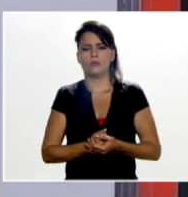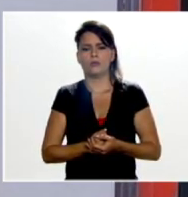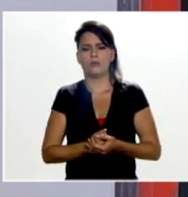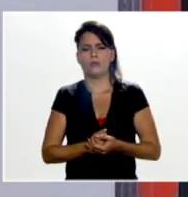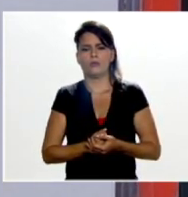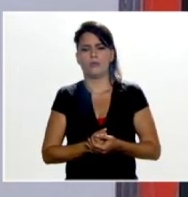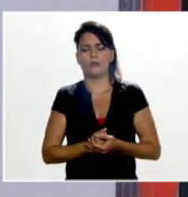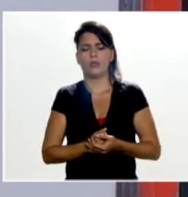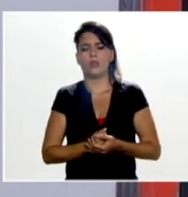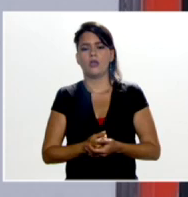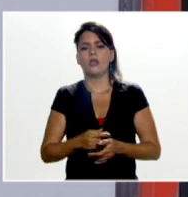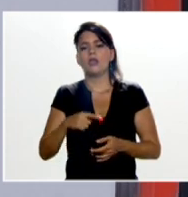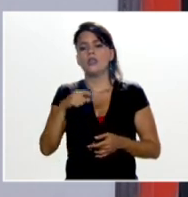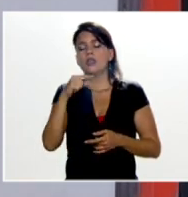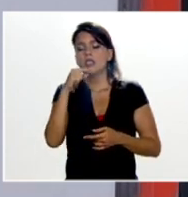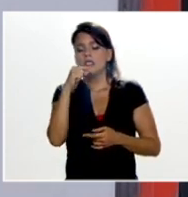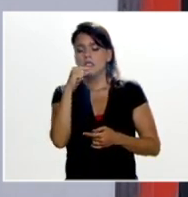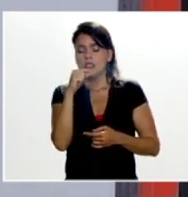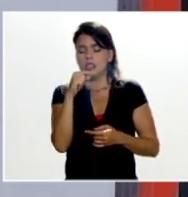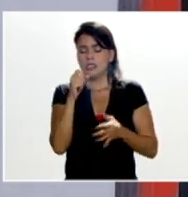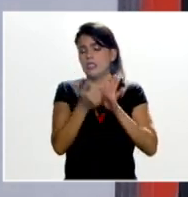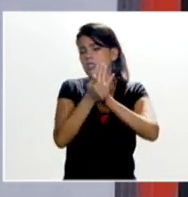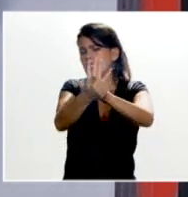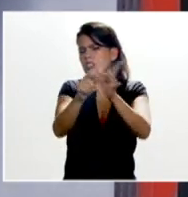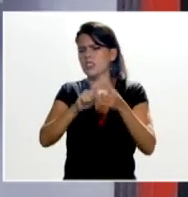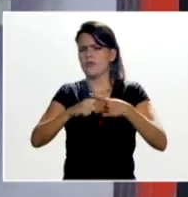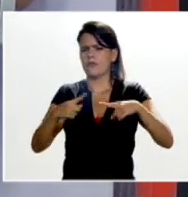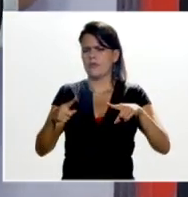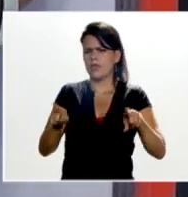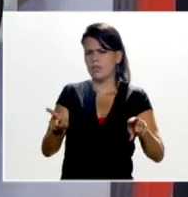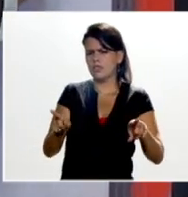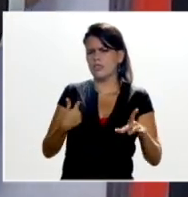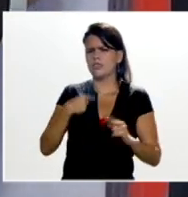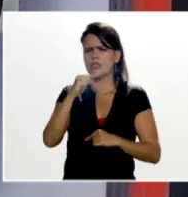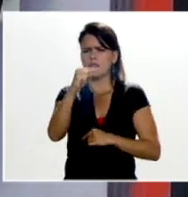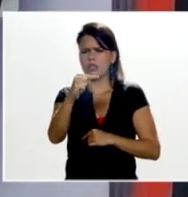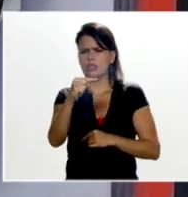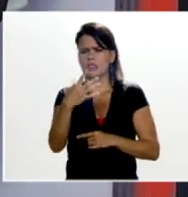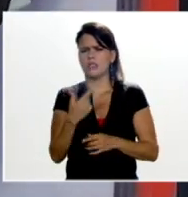Aquí signo distinto se resta y se coloca el signo del mayor. Sería menos 4